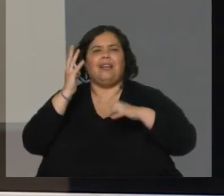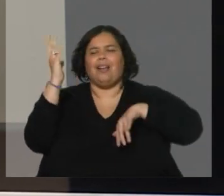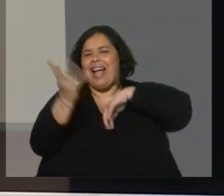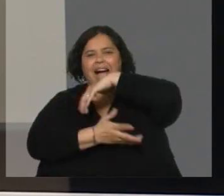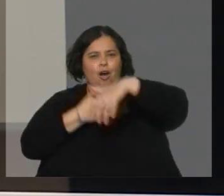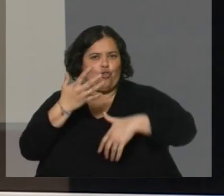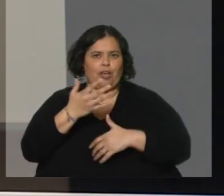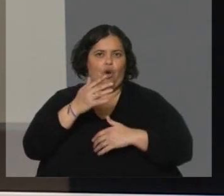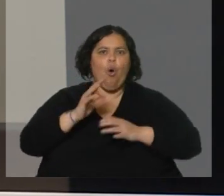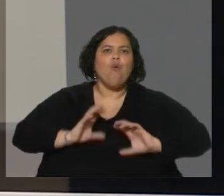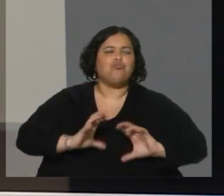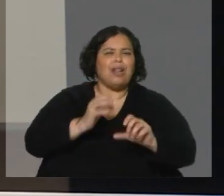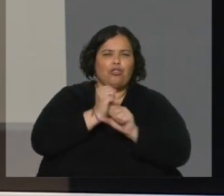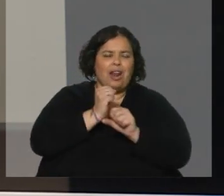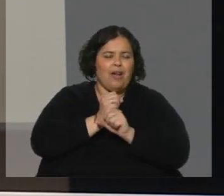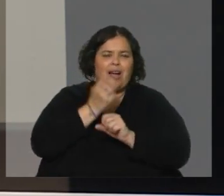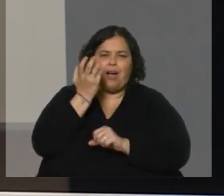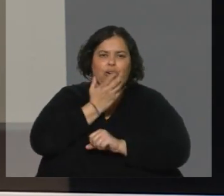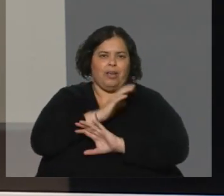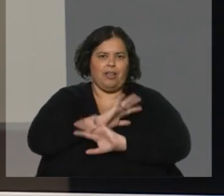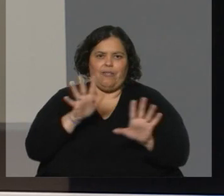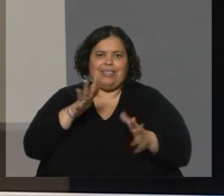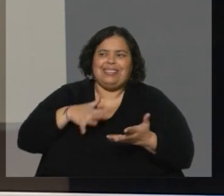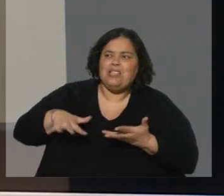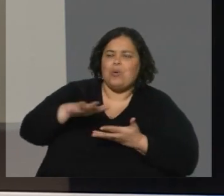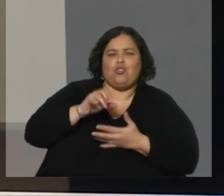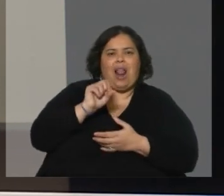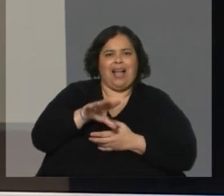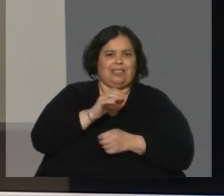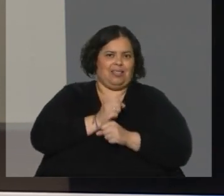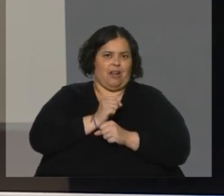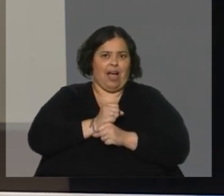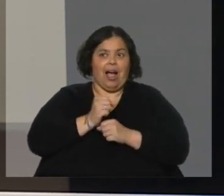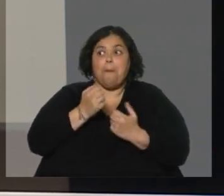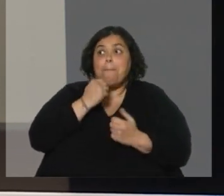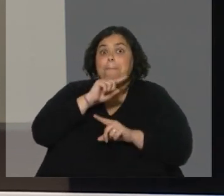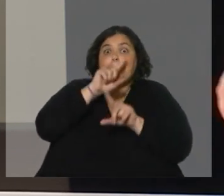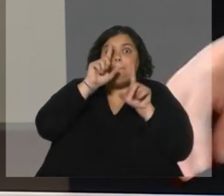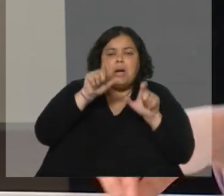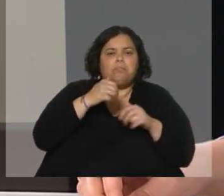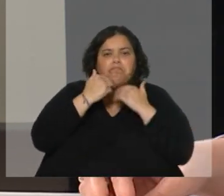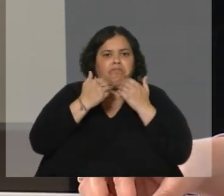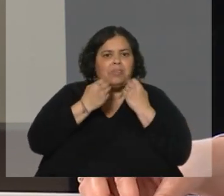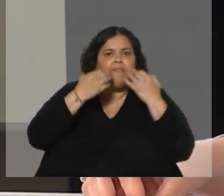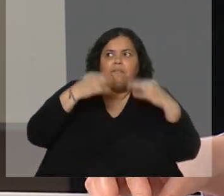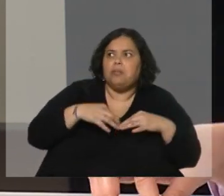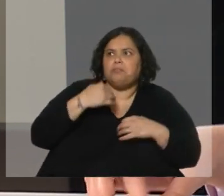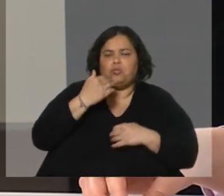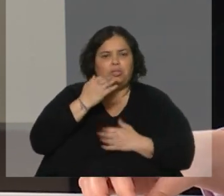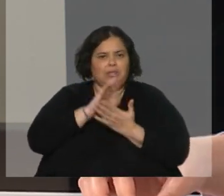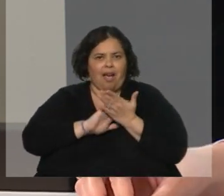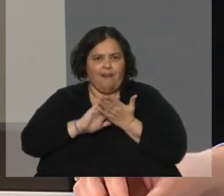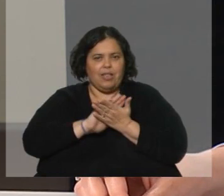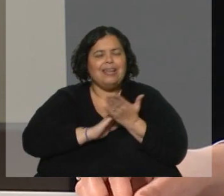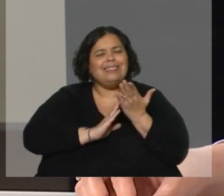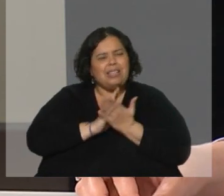que los funcionarios trabajan en condiciones que que no deberían trabajar así no se tienen certezas no se tiene yo